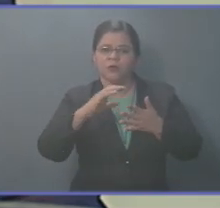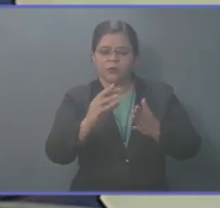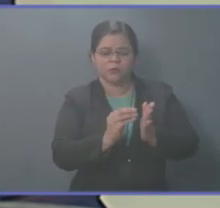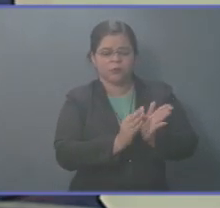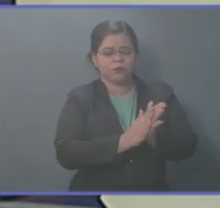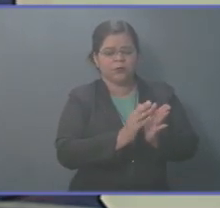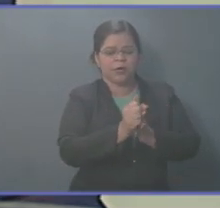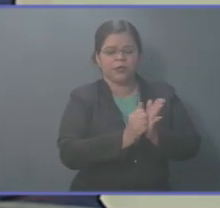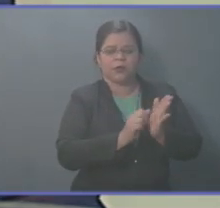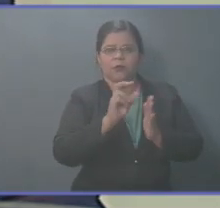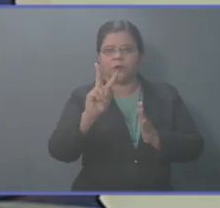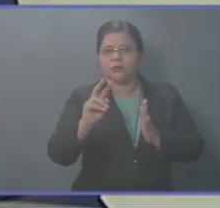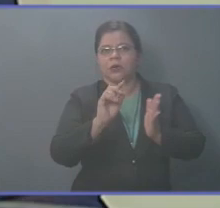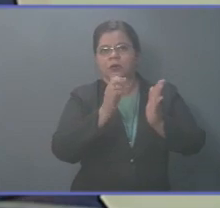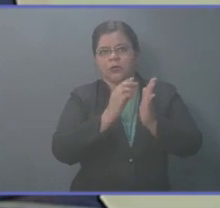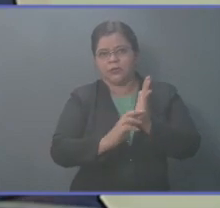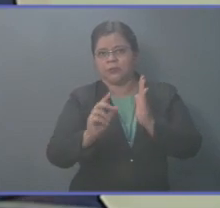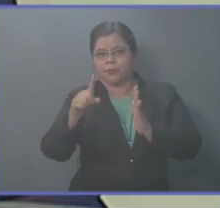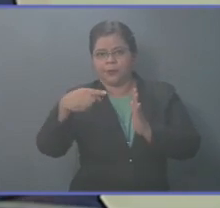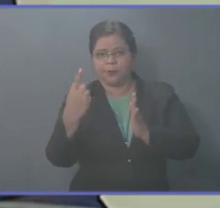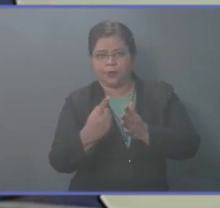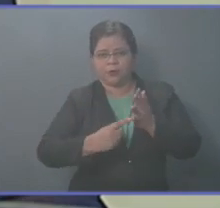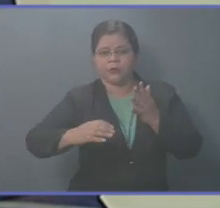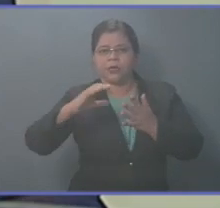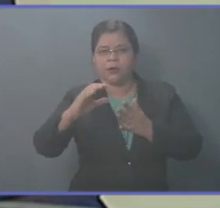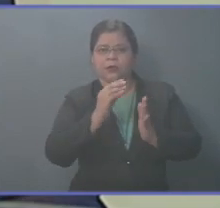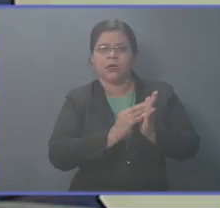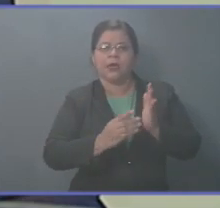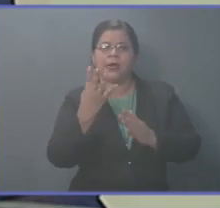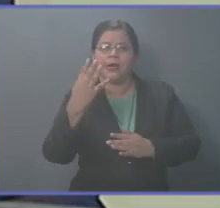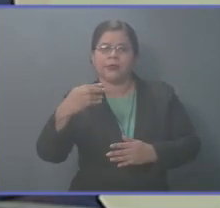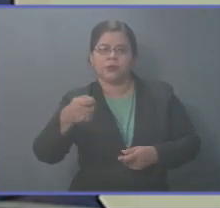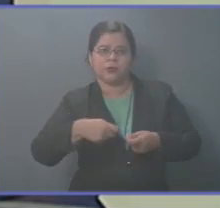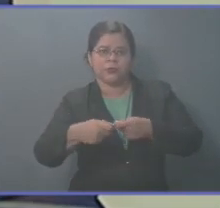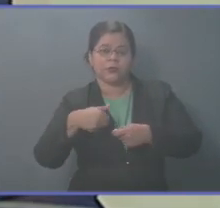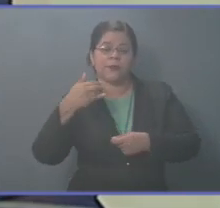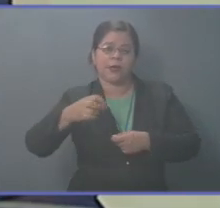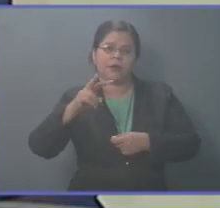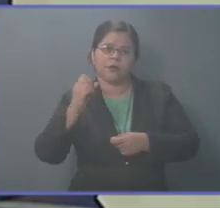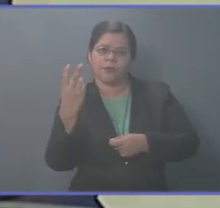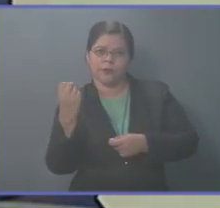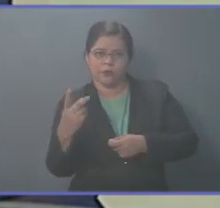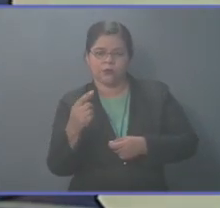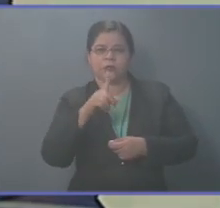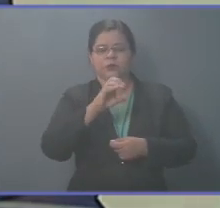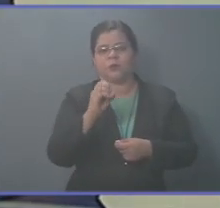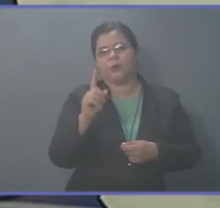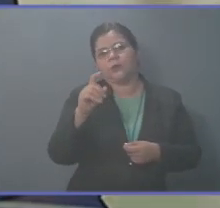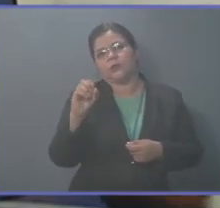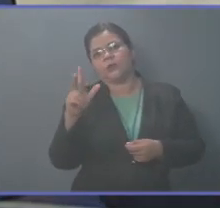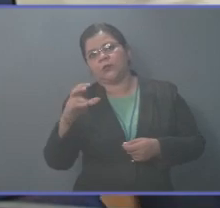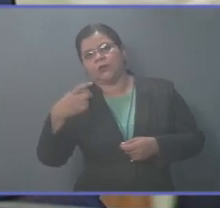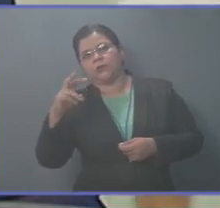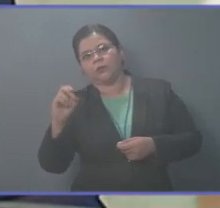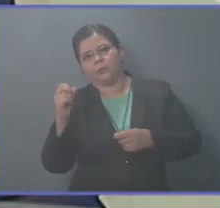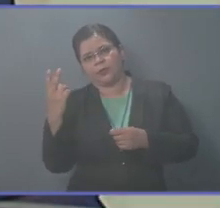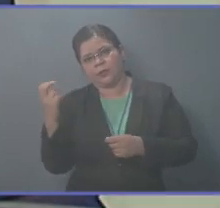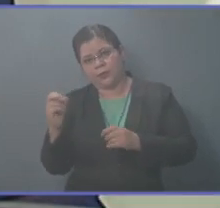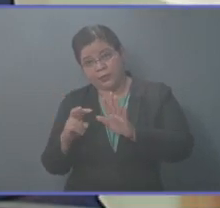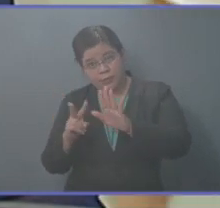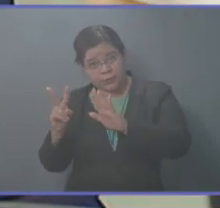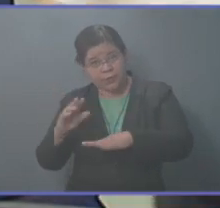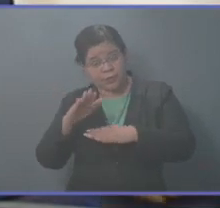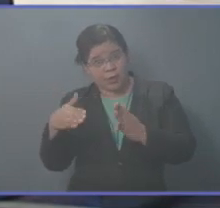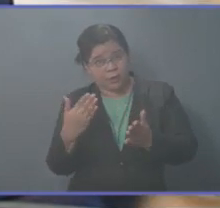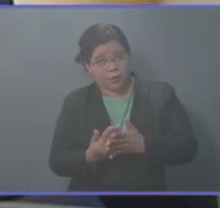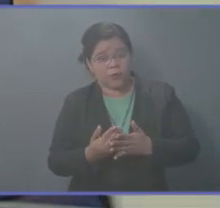artículo 2, inciso primero Constitución, sentencia de 14 de diciembre de 2012, inconstitucionalidad 103-2017, y analizará la demanda presentada